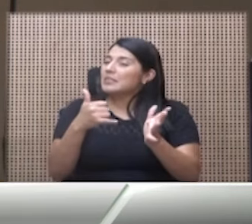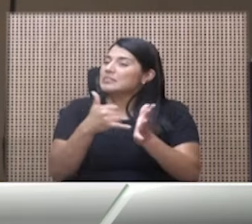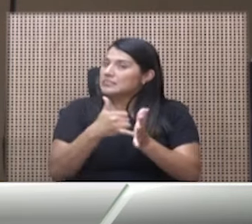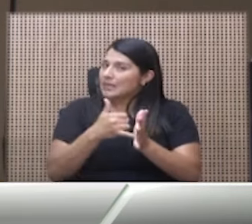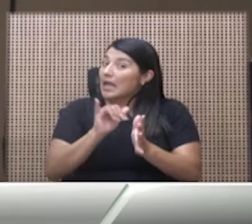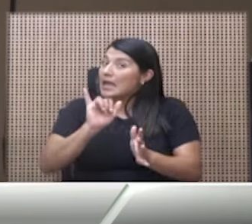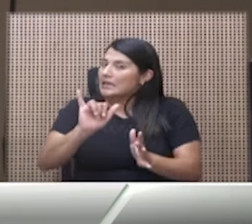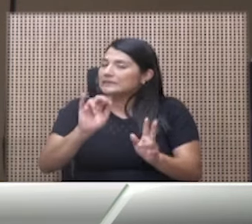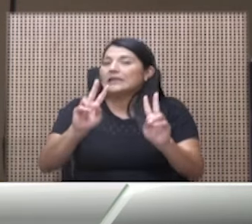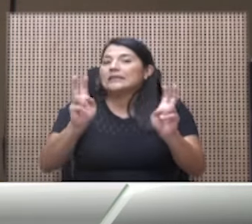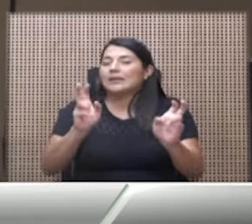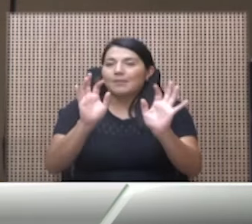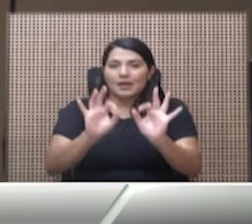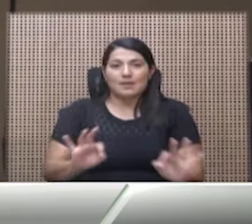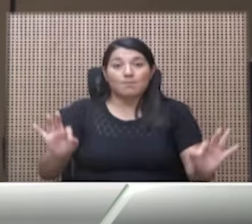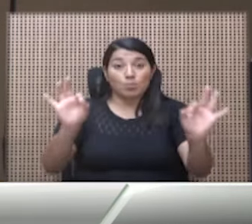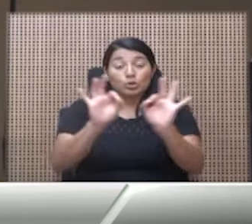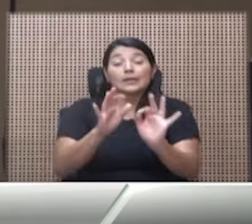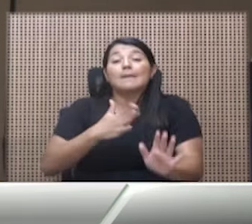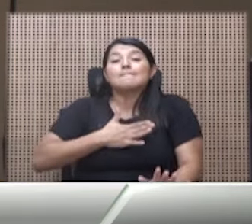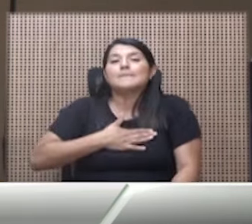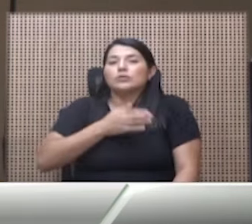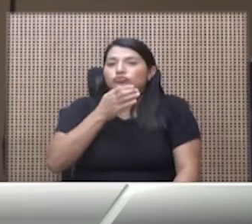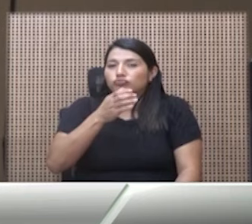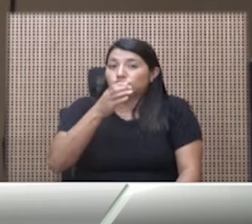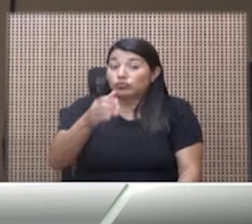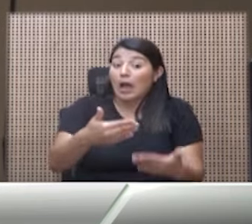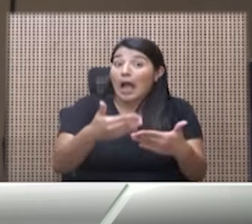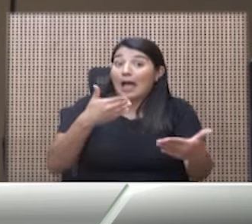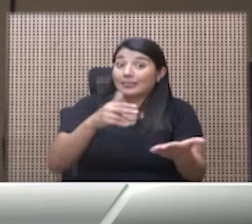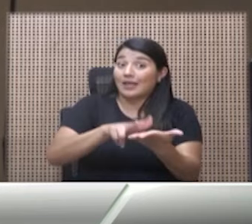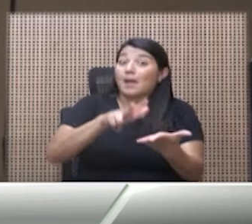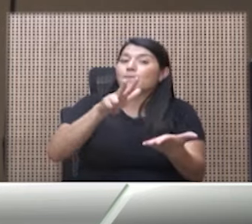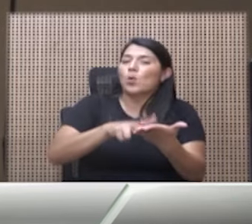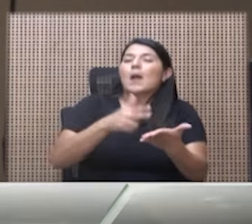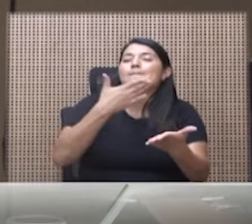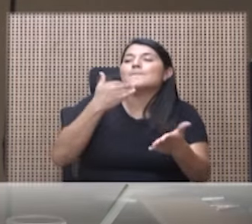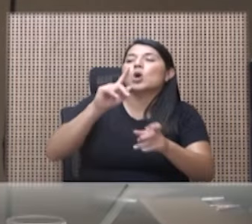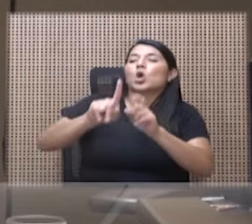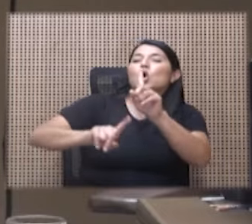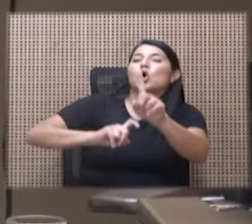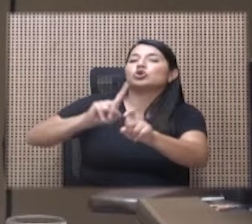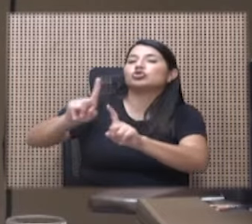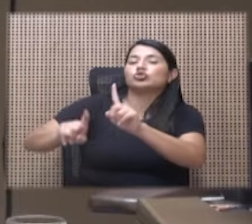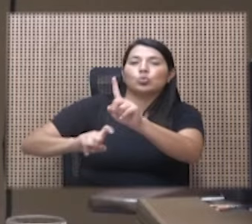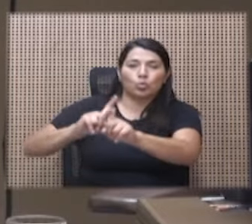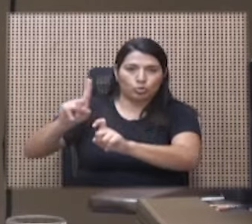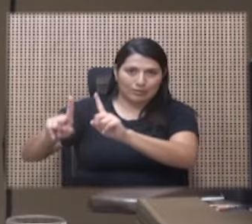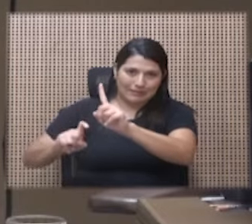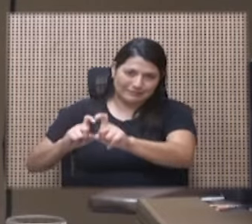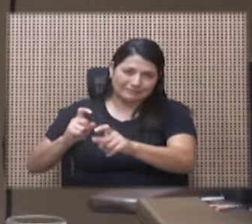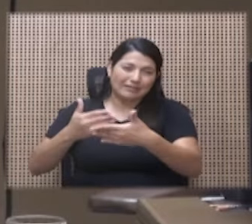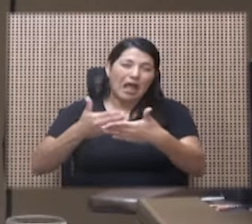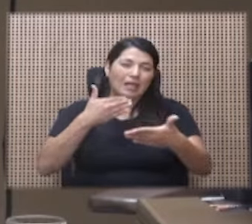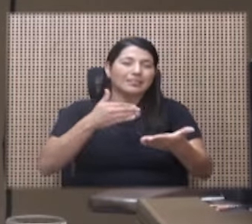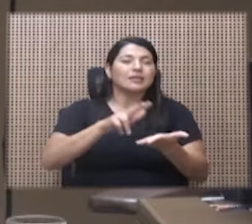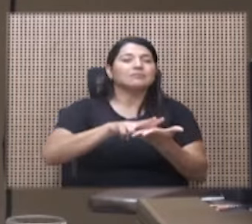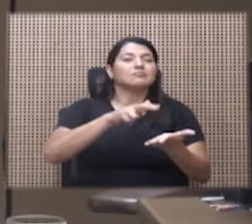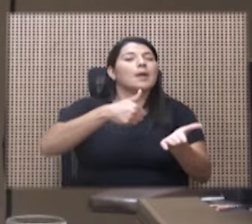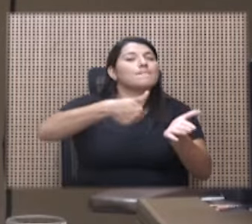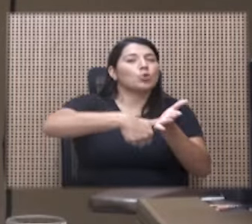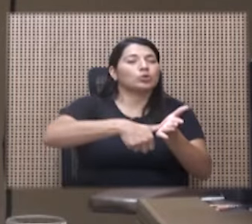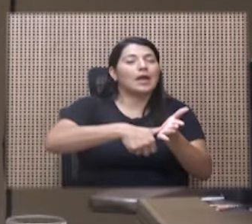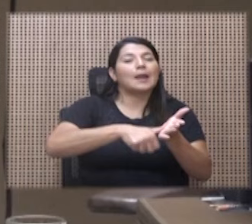sugerencia es hacer las consultas previas antes de votar este proyecto como ley Y